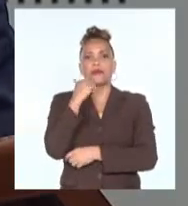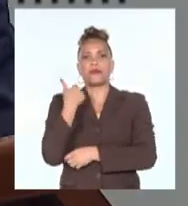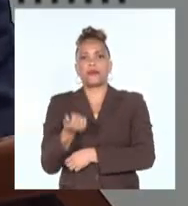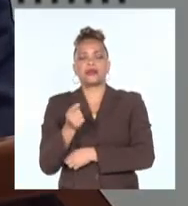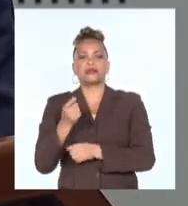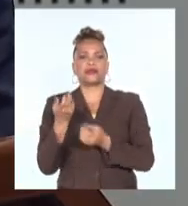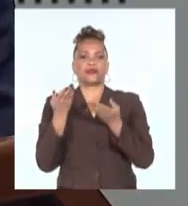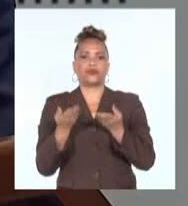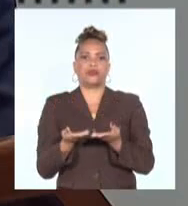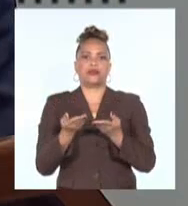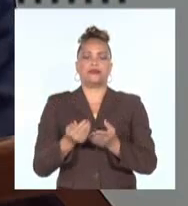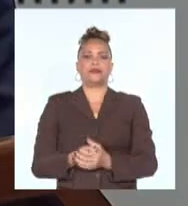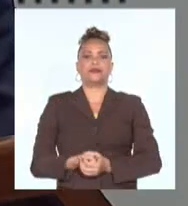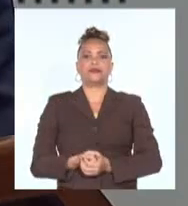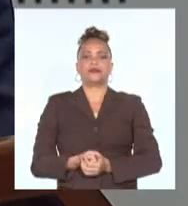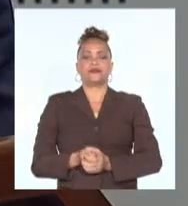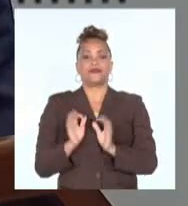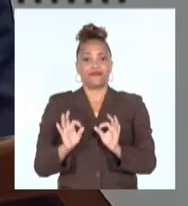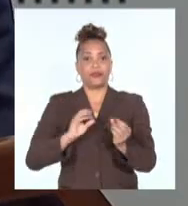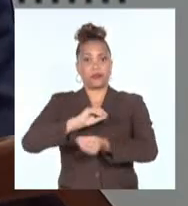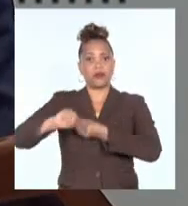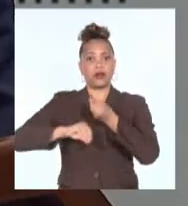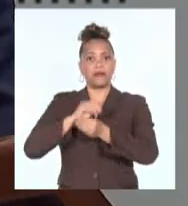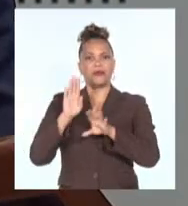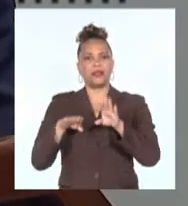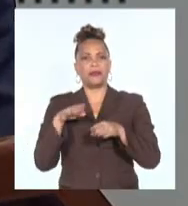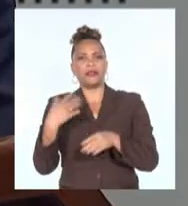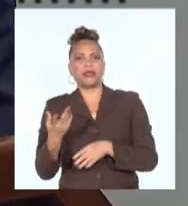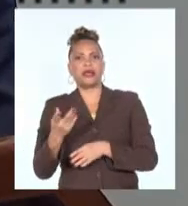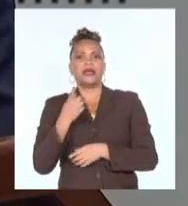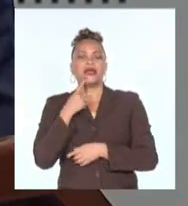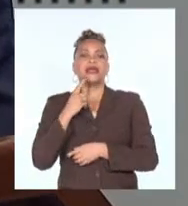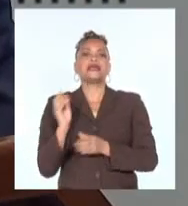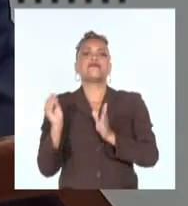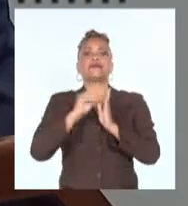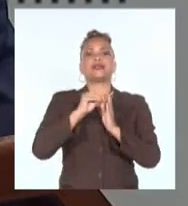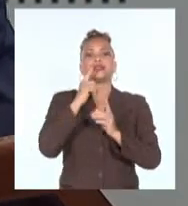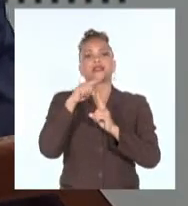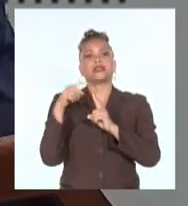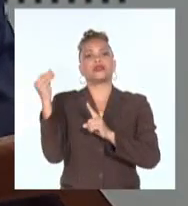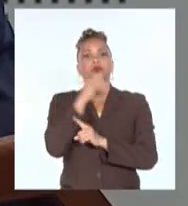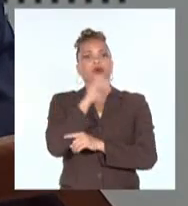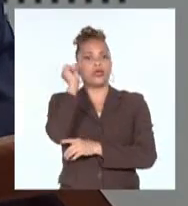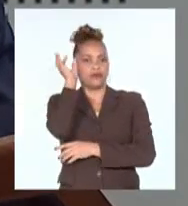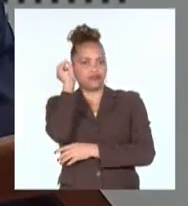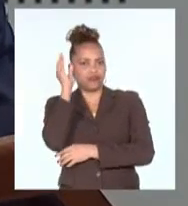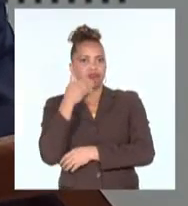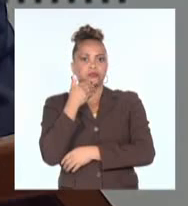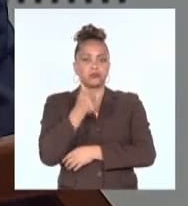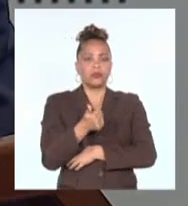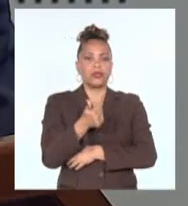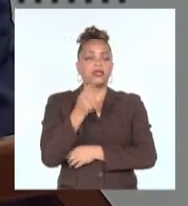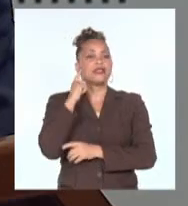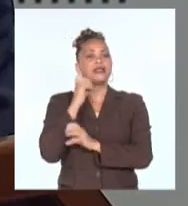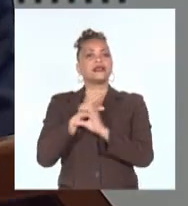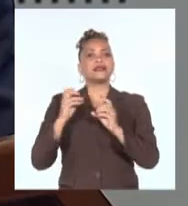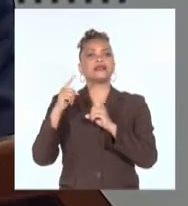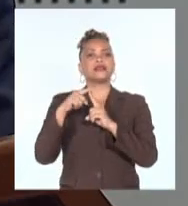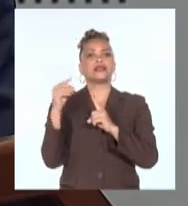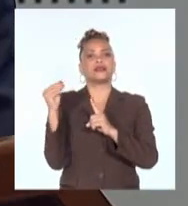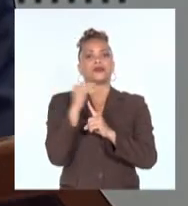sostenibles. Esta transformación dependerá de la implementación de tecnologías innovadoras, de la ciencia y la